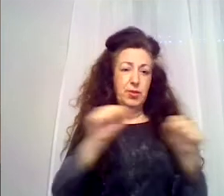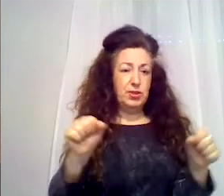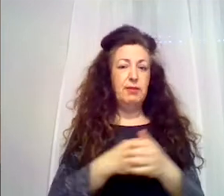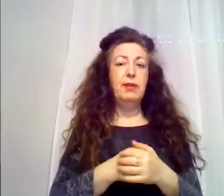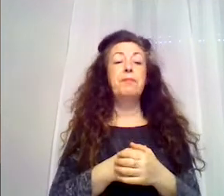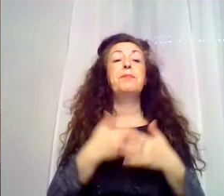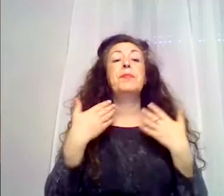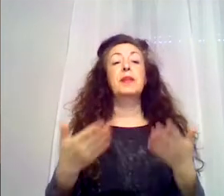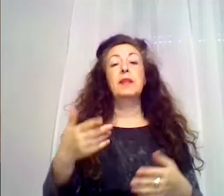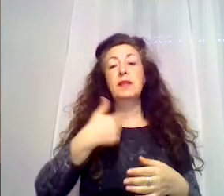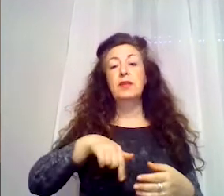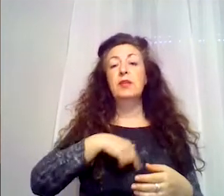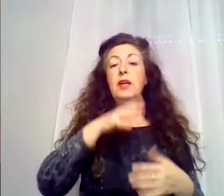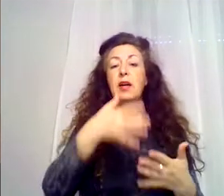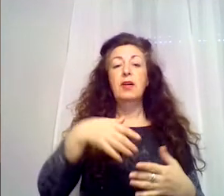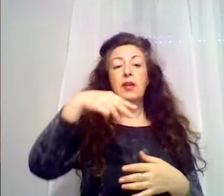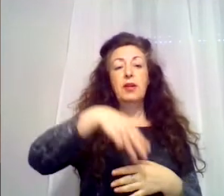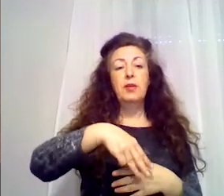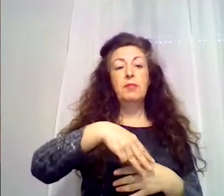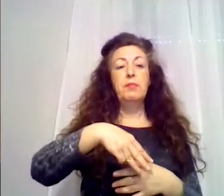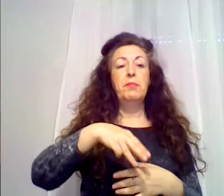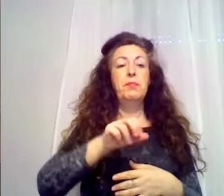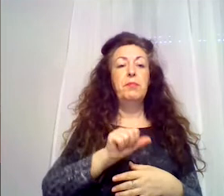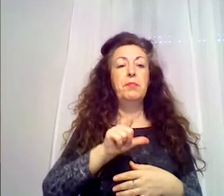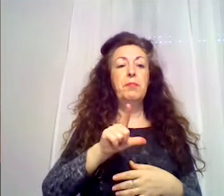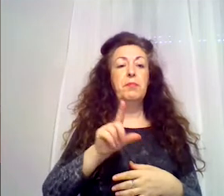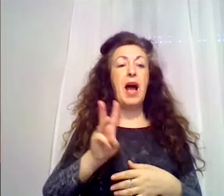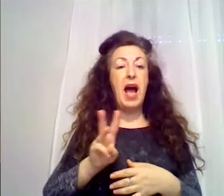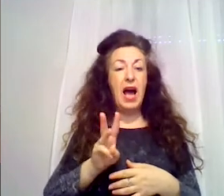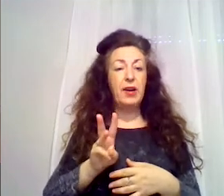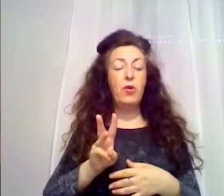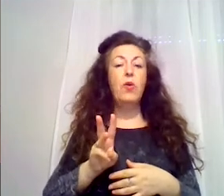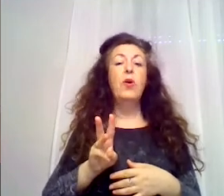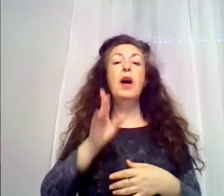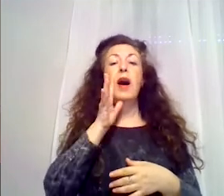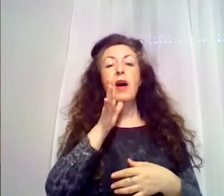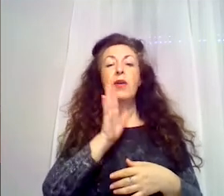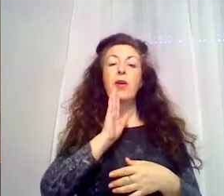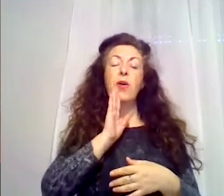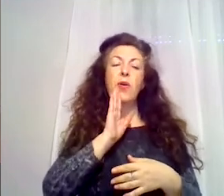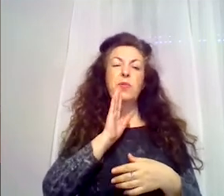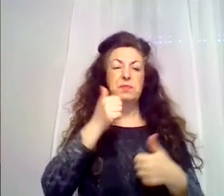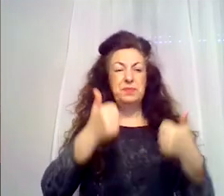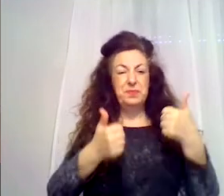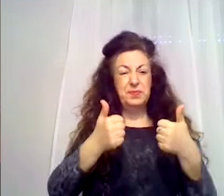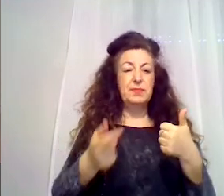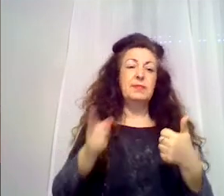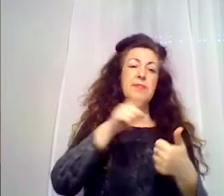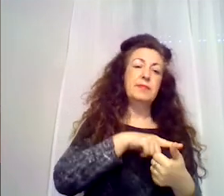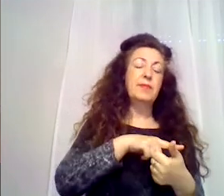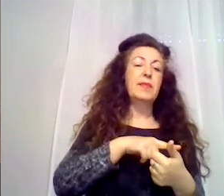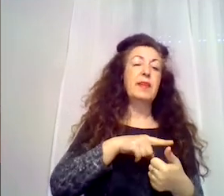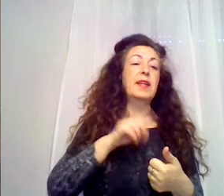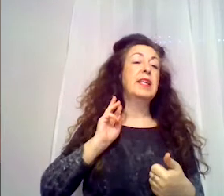Marlowe, también puesto en referencia, como no y como siempre, con Shakespeare, nos hace volver a hablar de un